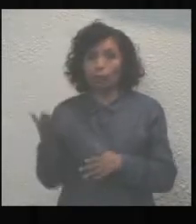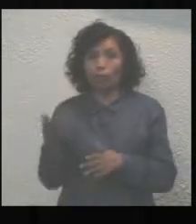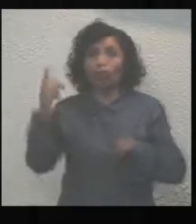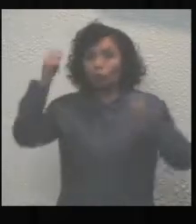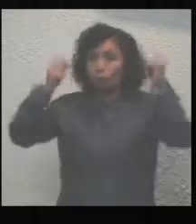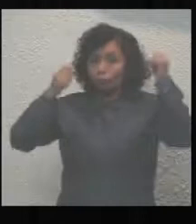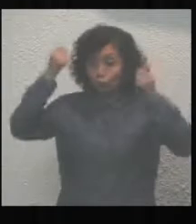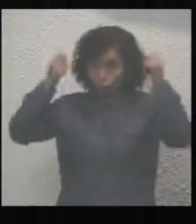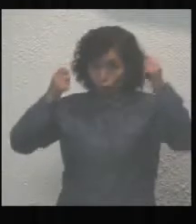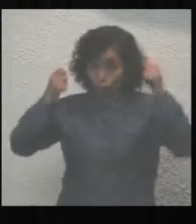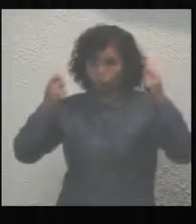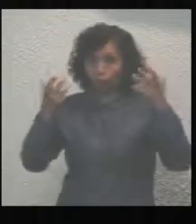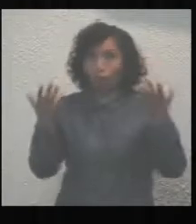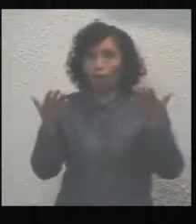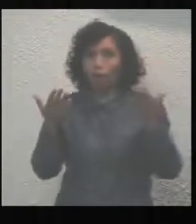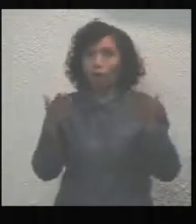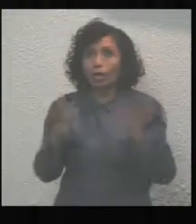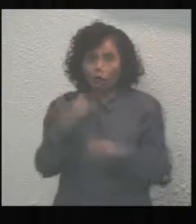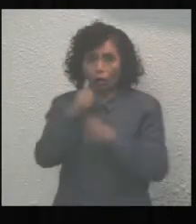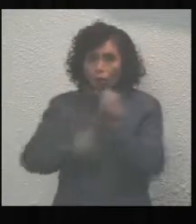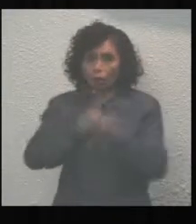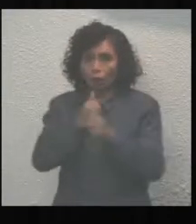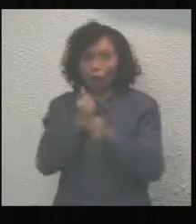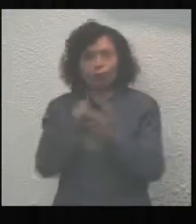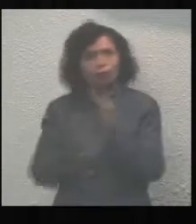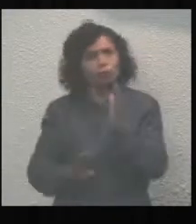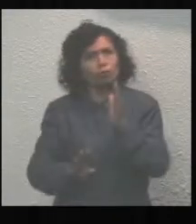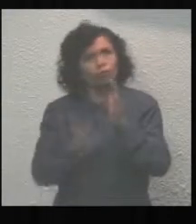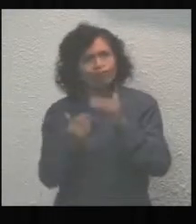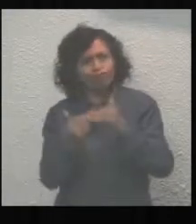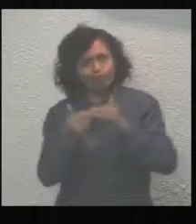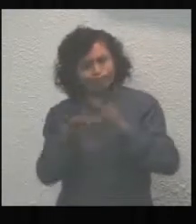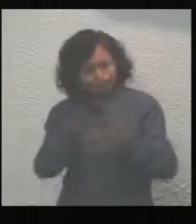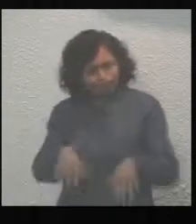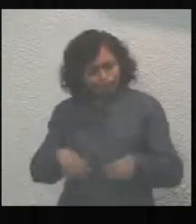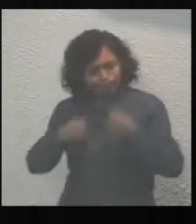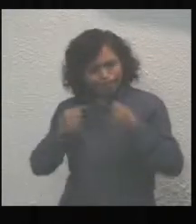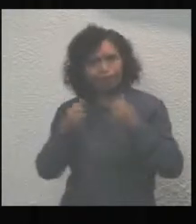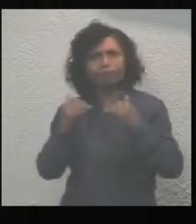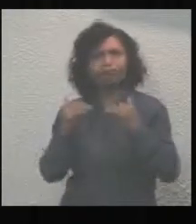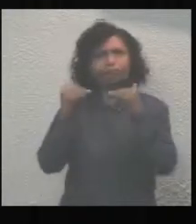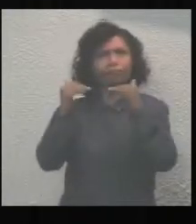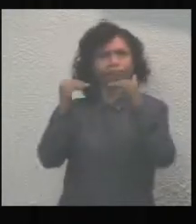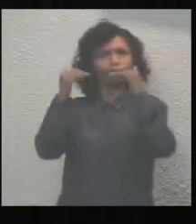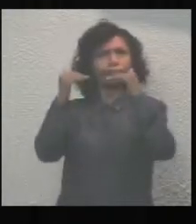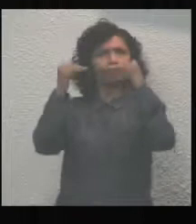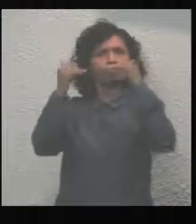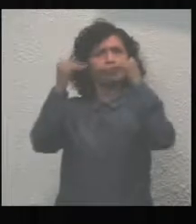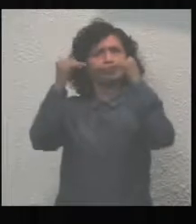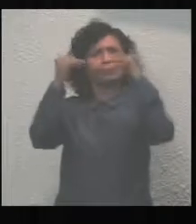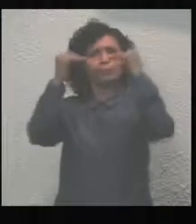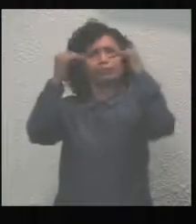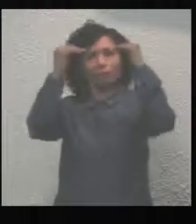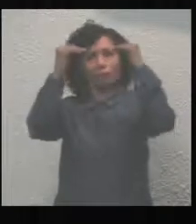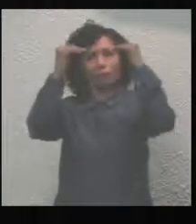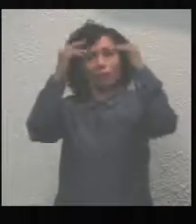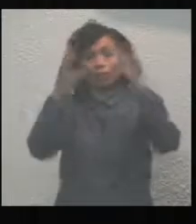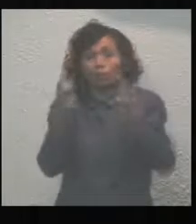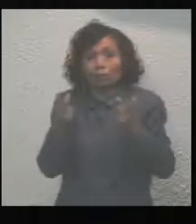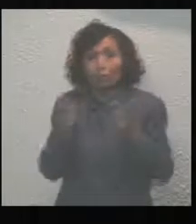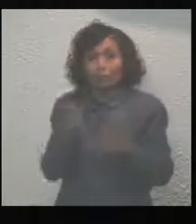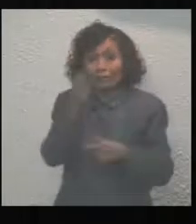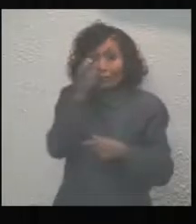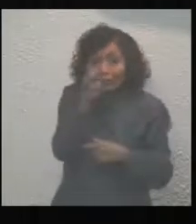turismo ha tenido en el último año una salientes recuperación y con ello jala tras decía la